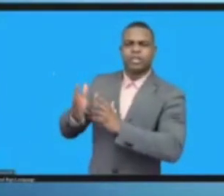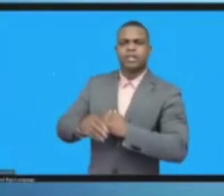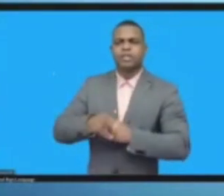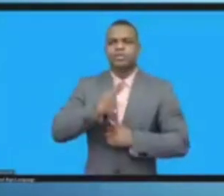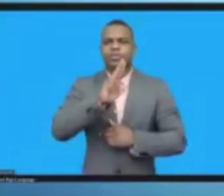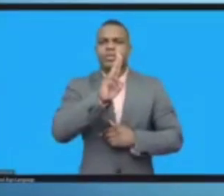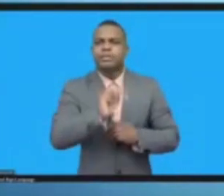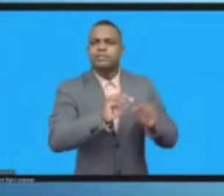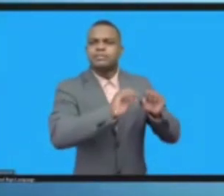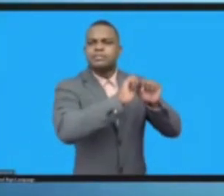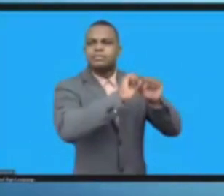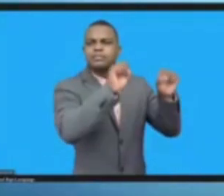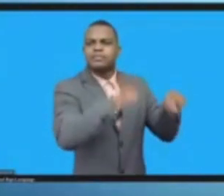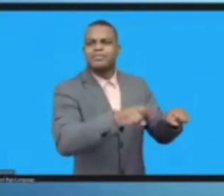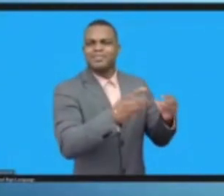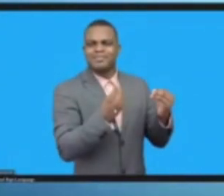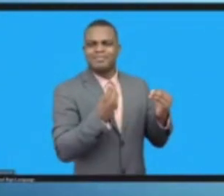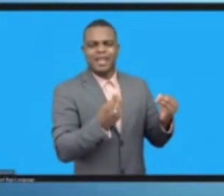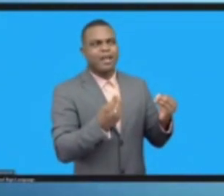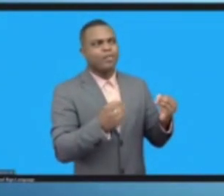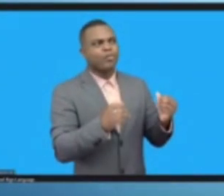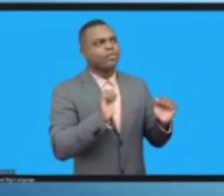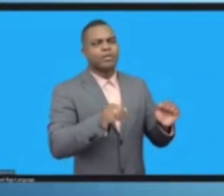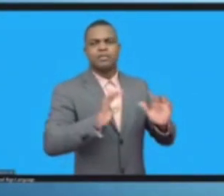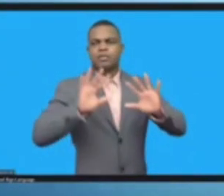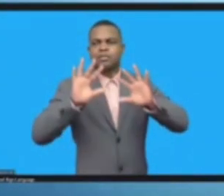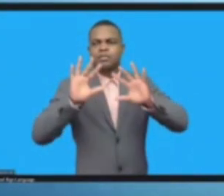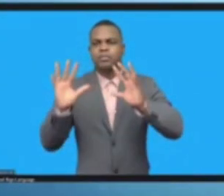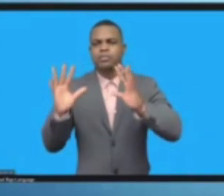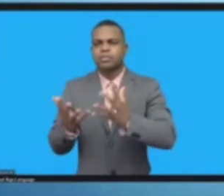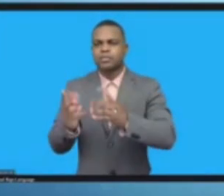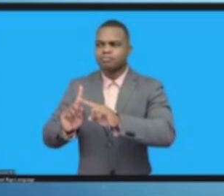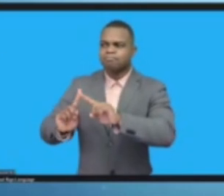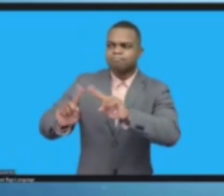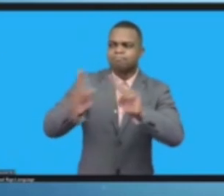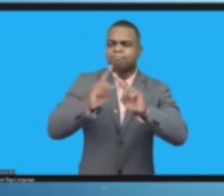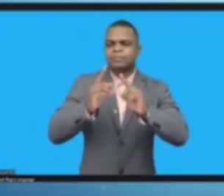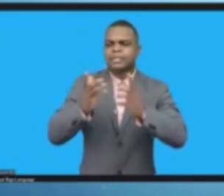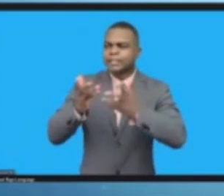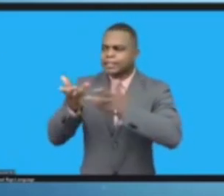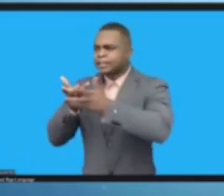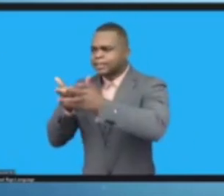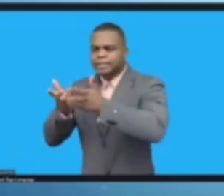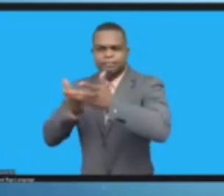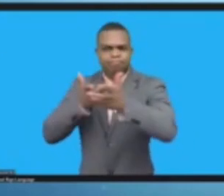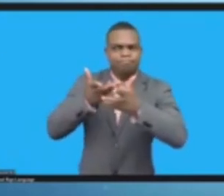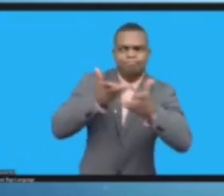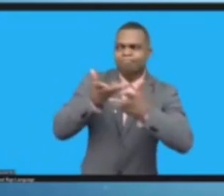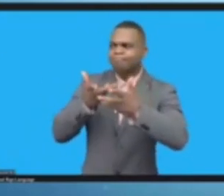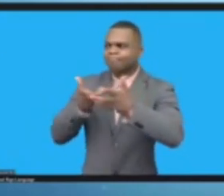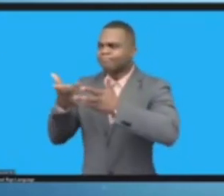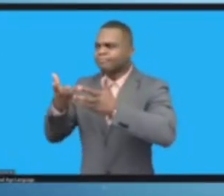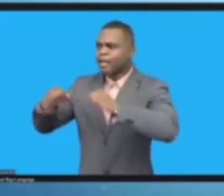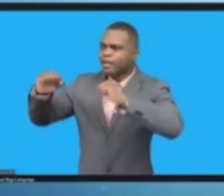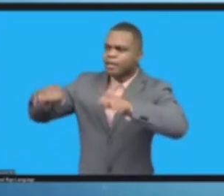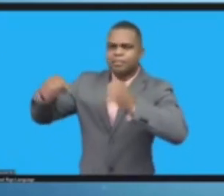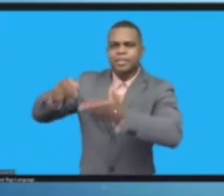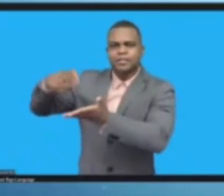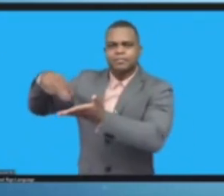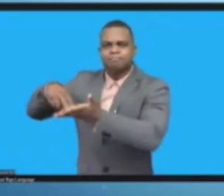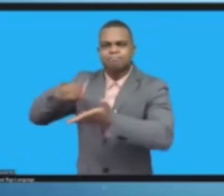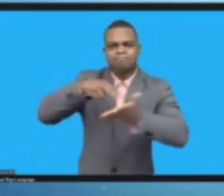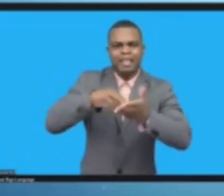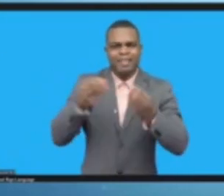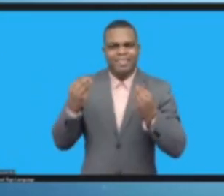con una visión compartida de lo que el mundo digital debe ofrecerle a los pueblos el